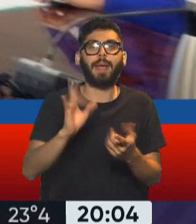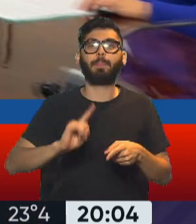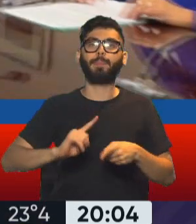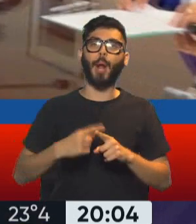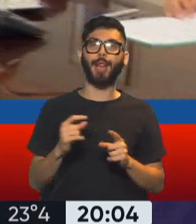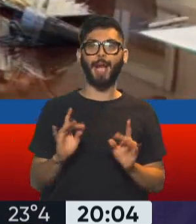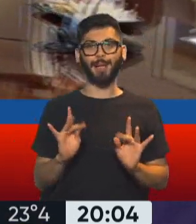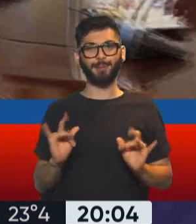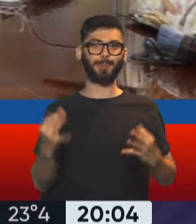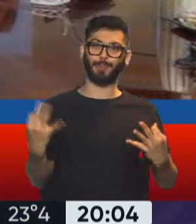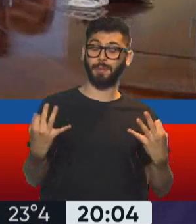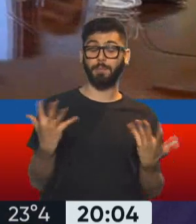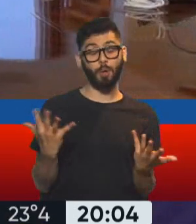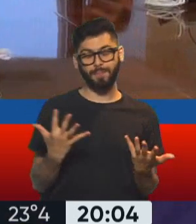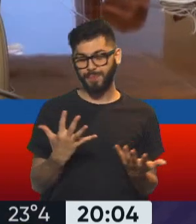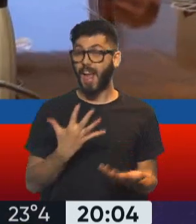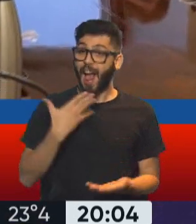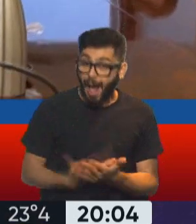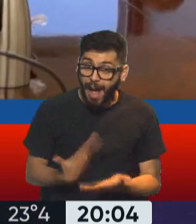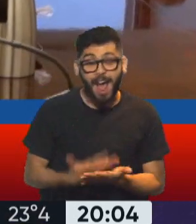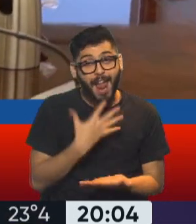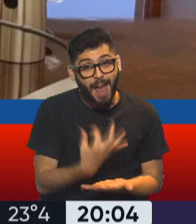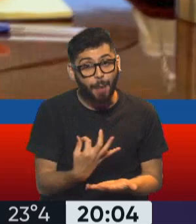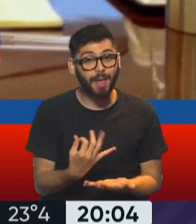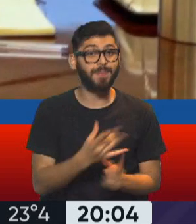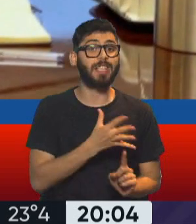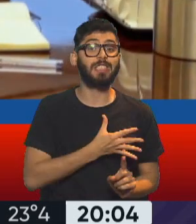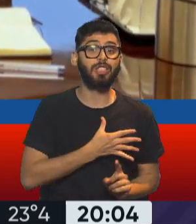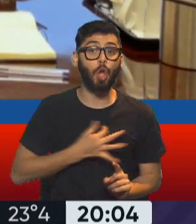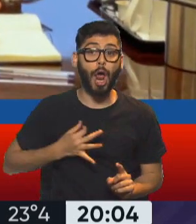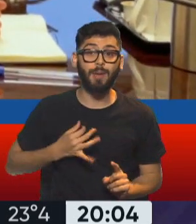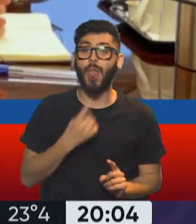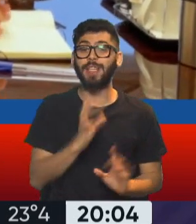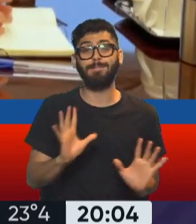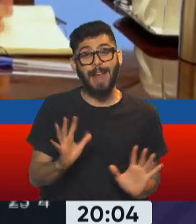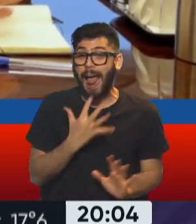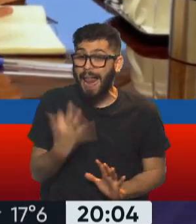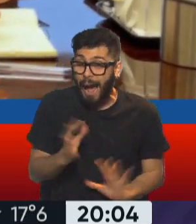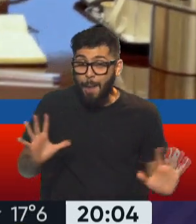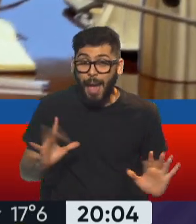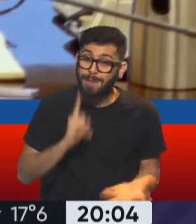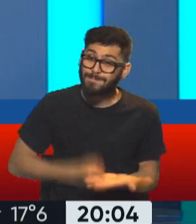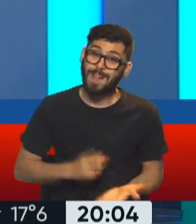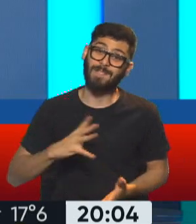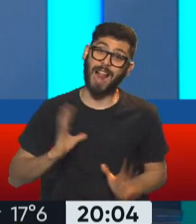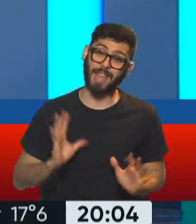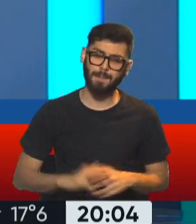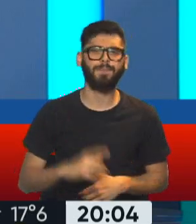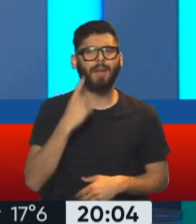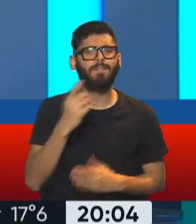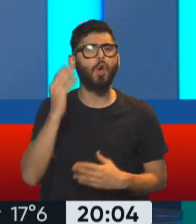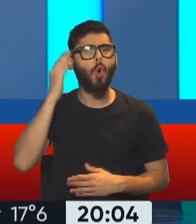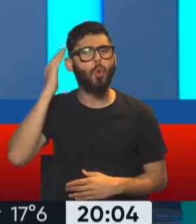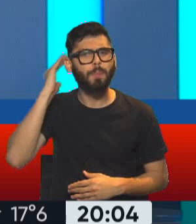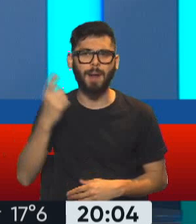político, pero cuando la verdad de la milanesa, claro, que Cristalina Georgieva en este momento está diciendo la verdad, no hay una oposición tomada. Bien, ¿vamos con Guzmán? Vamos con Guzmán,